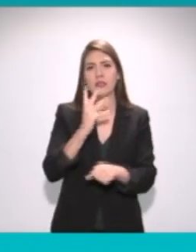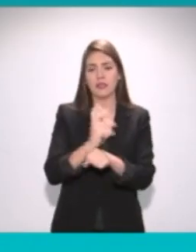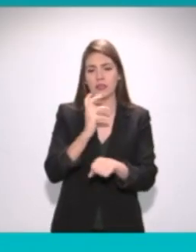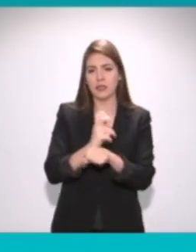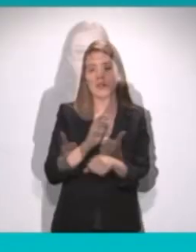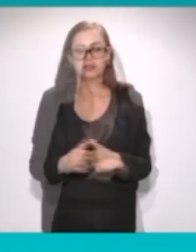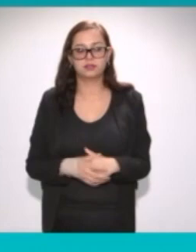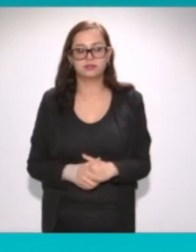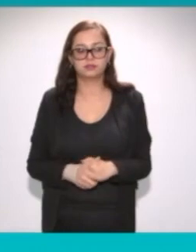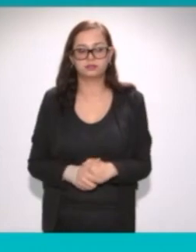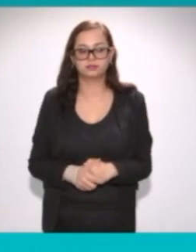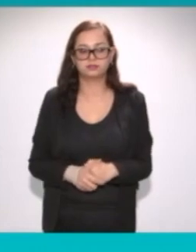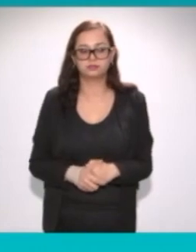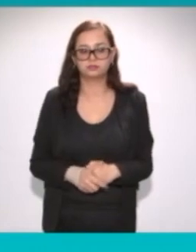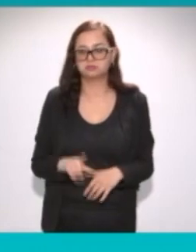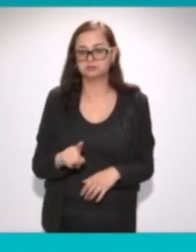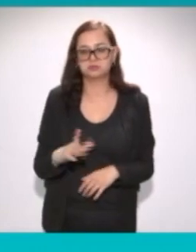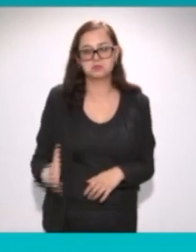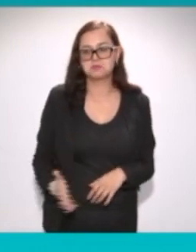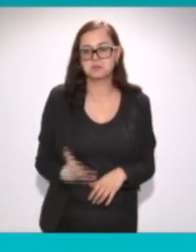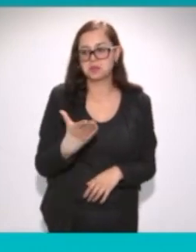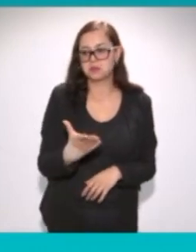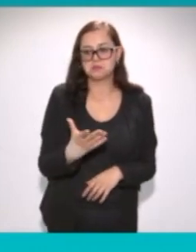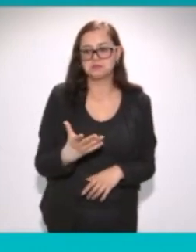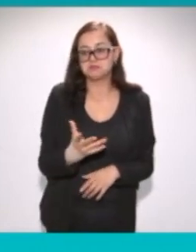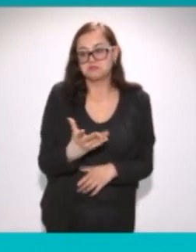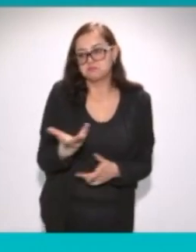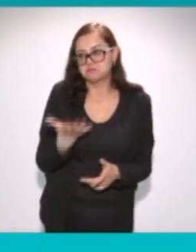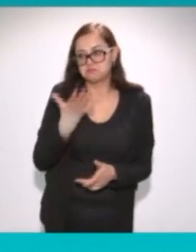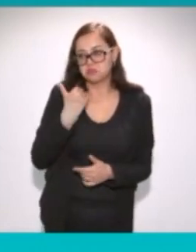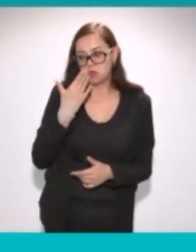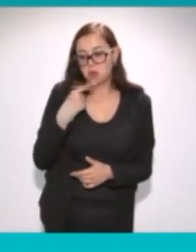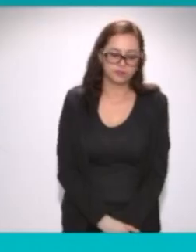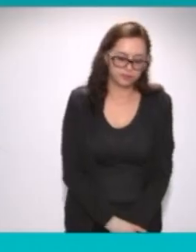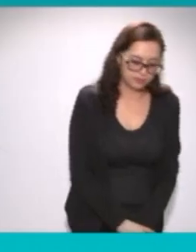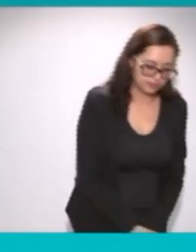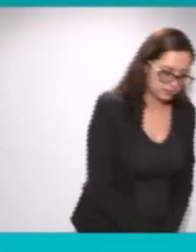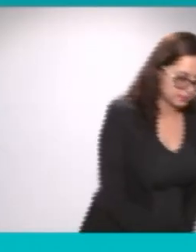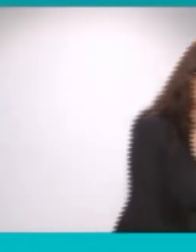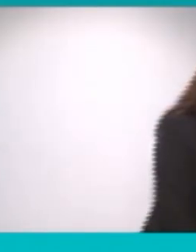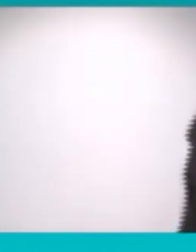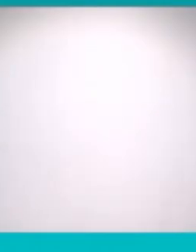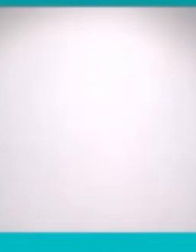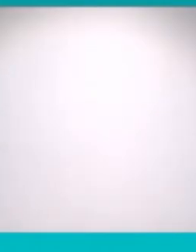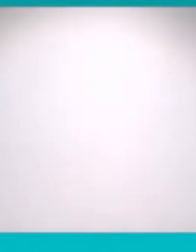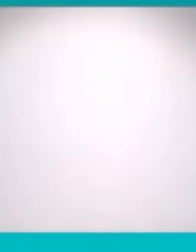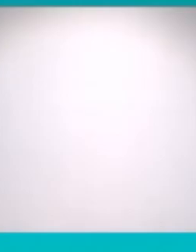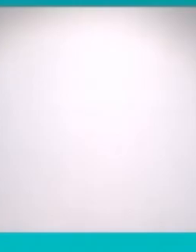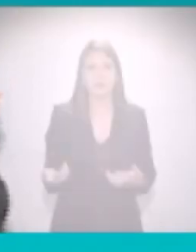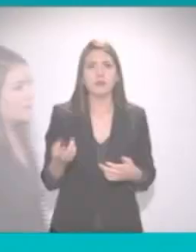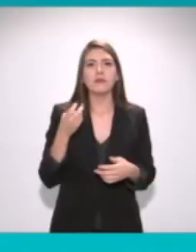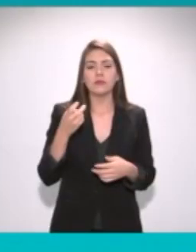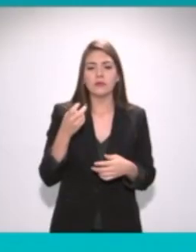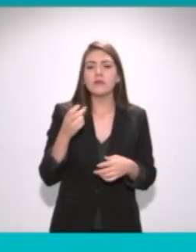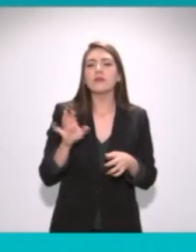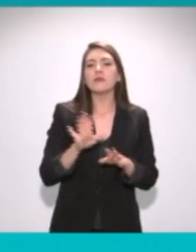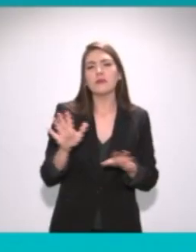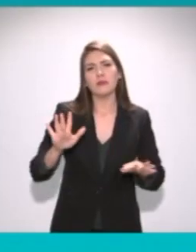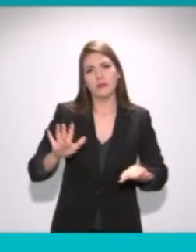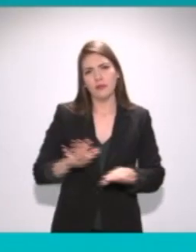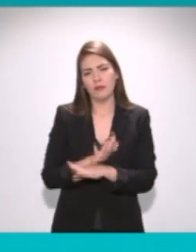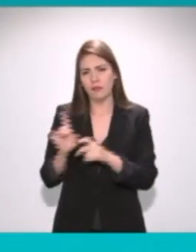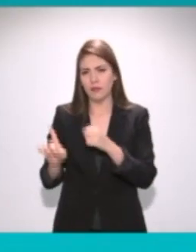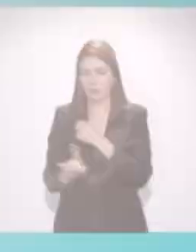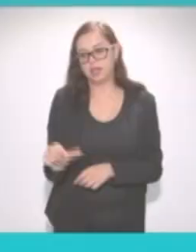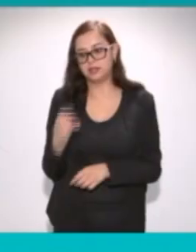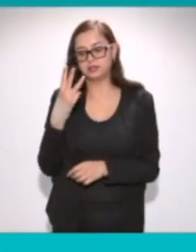la hora, el origen y destino de cada vuelo, así como los nombres de los pasajeros en el periodo del 1 de diciembre del 2016 al 3 de diciembre